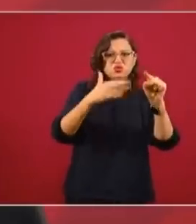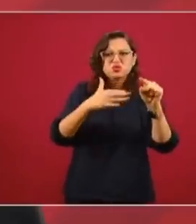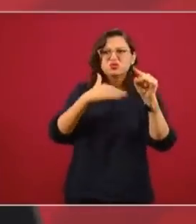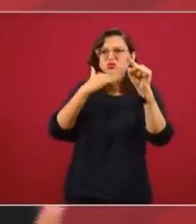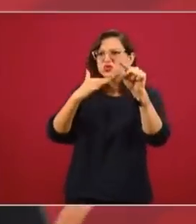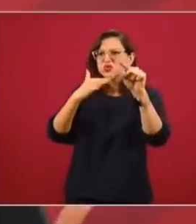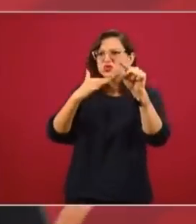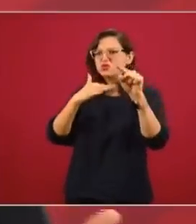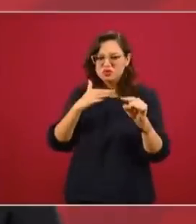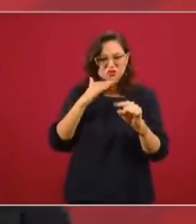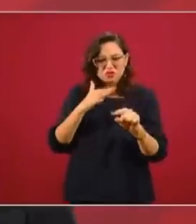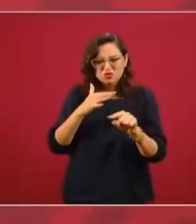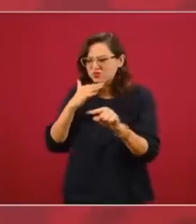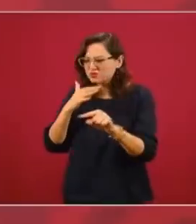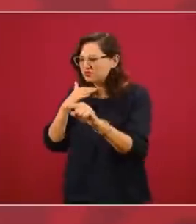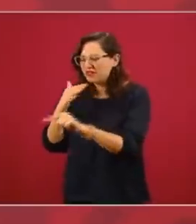Pero es